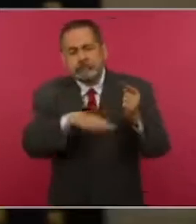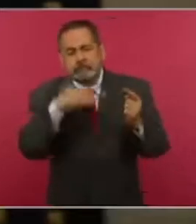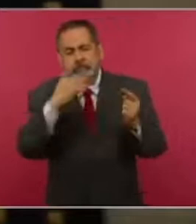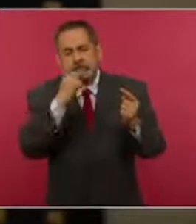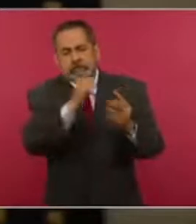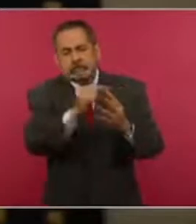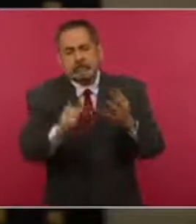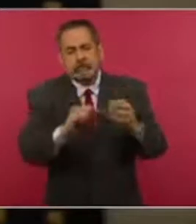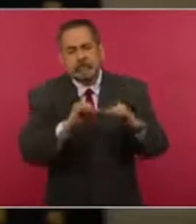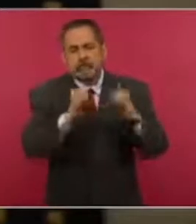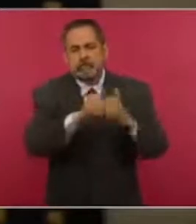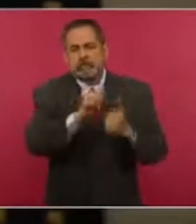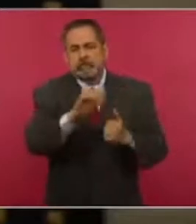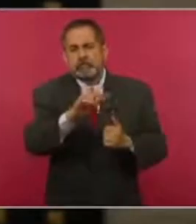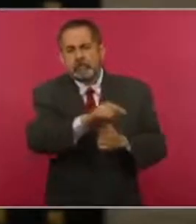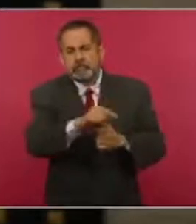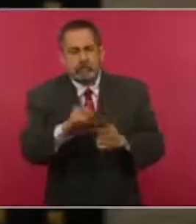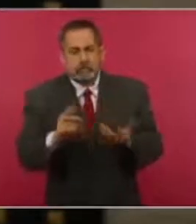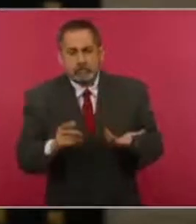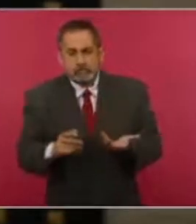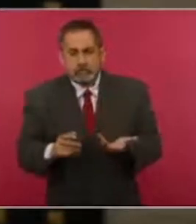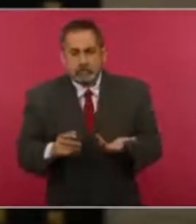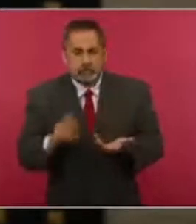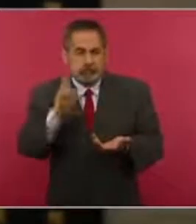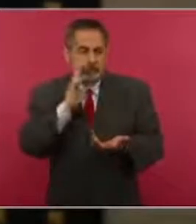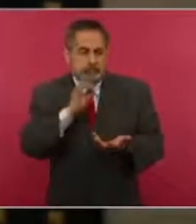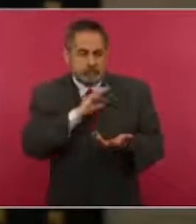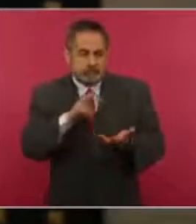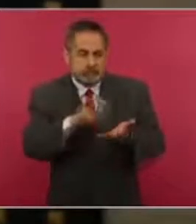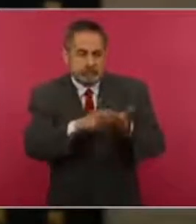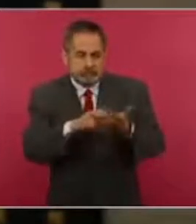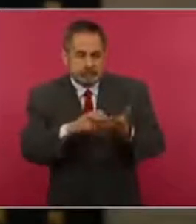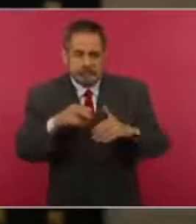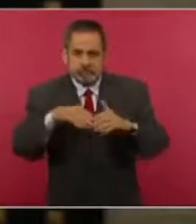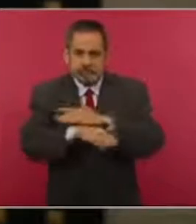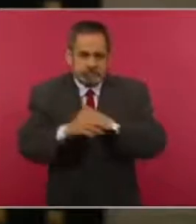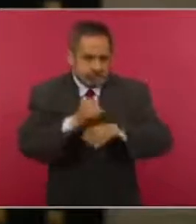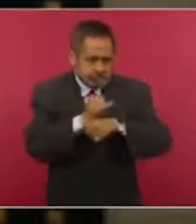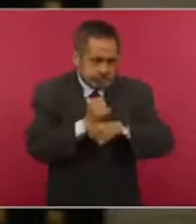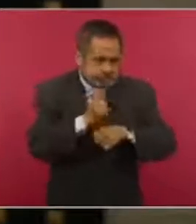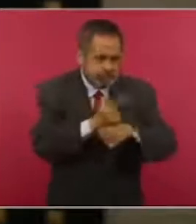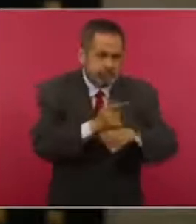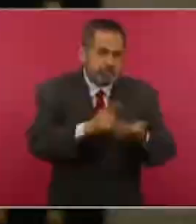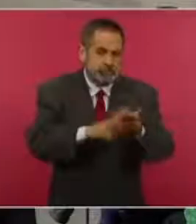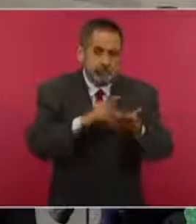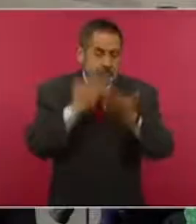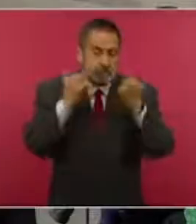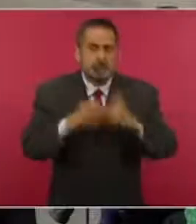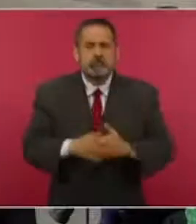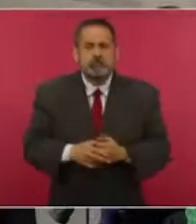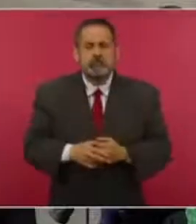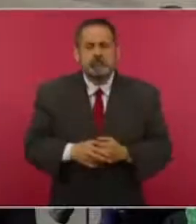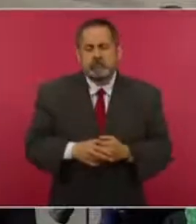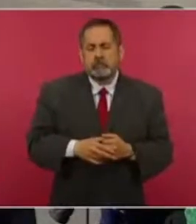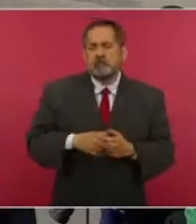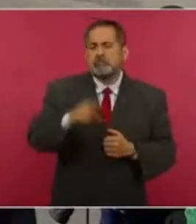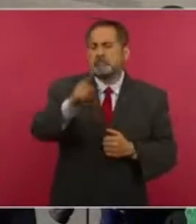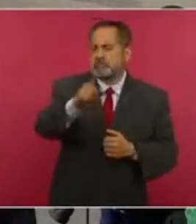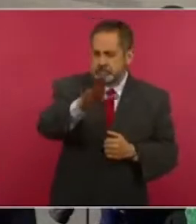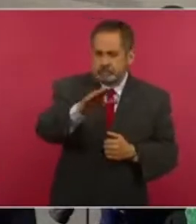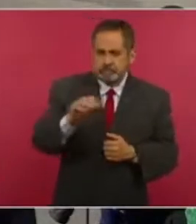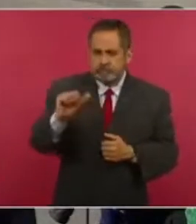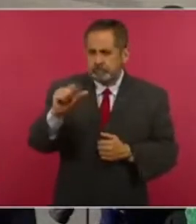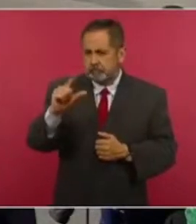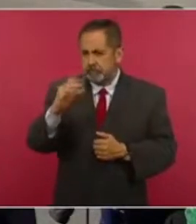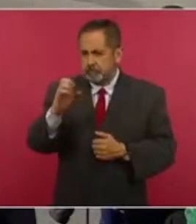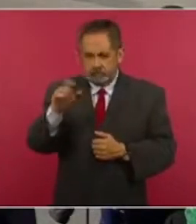esta asociación, sí, civil, y si se podía auditar, que creo que sí, no se puede. Sí, porque... sí. Él tiene